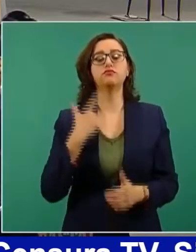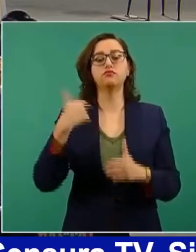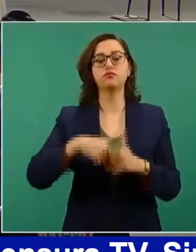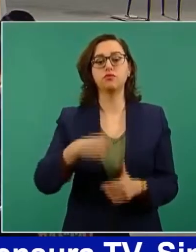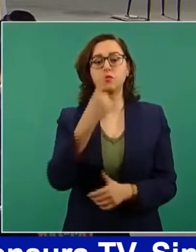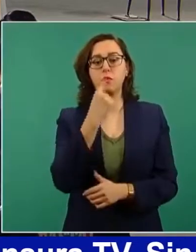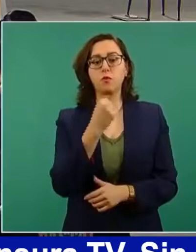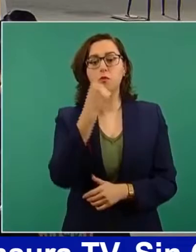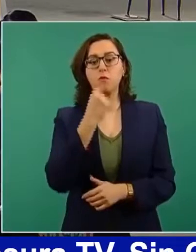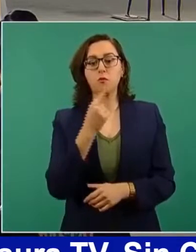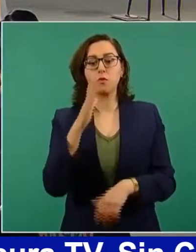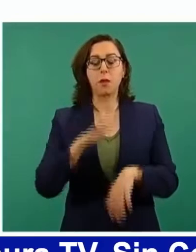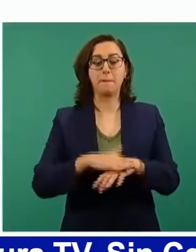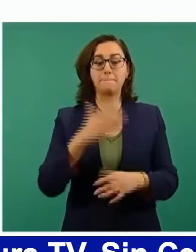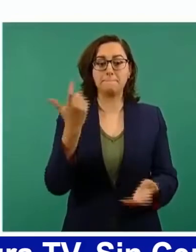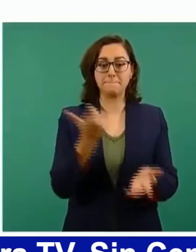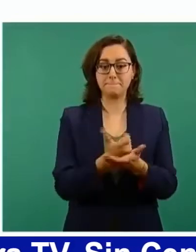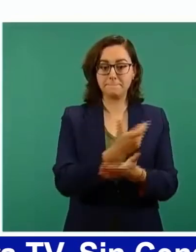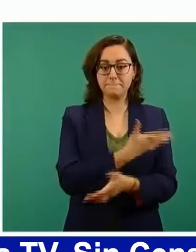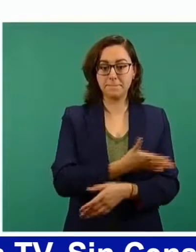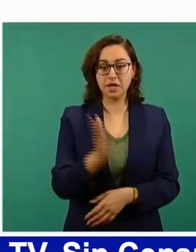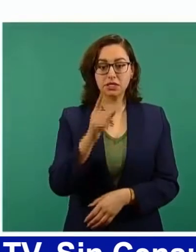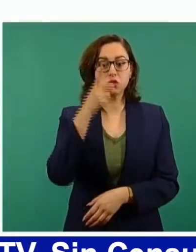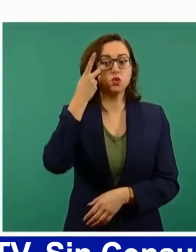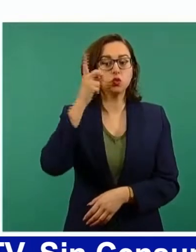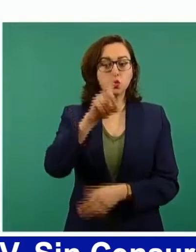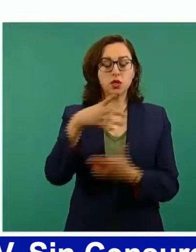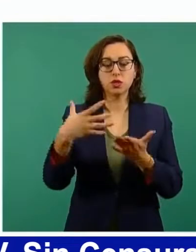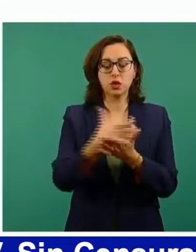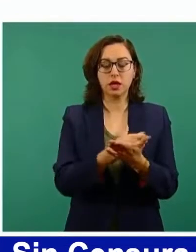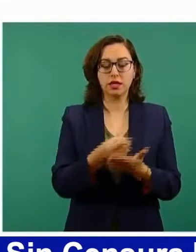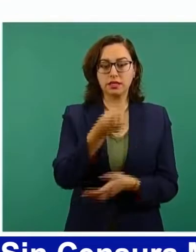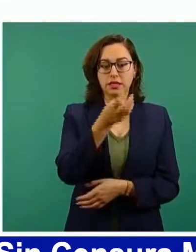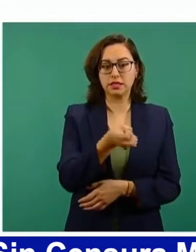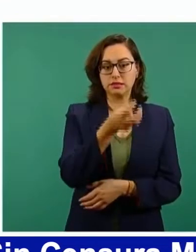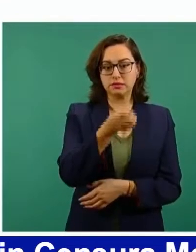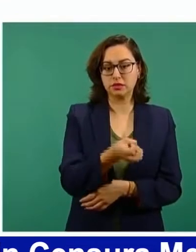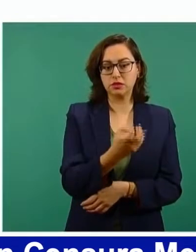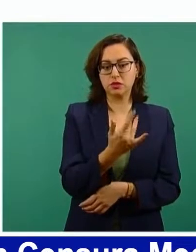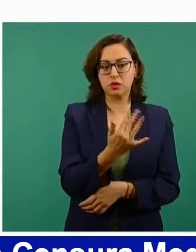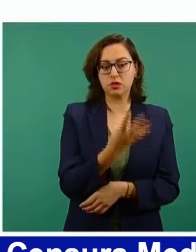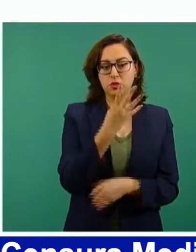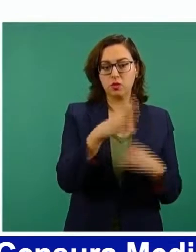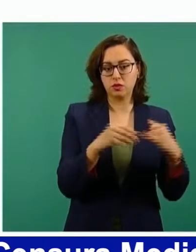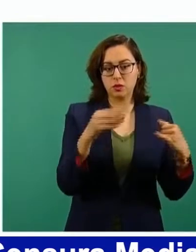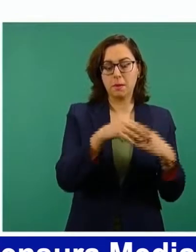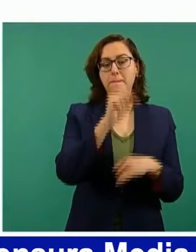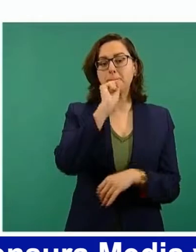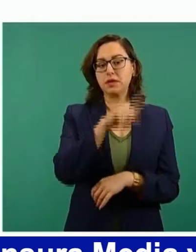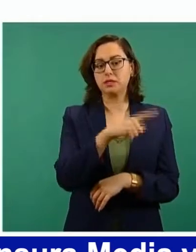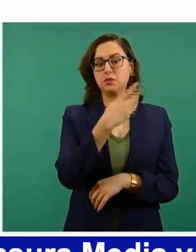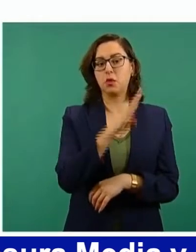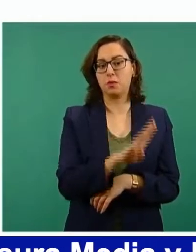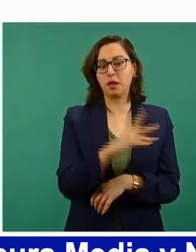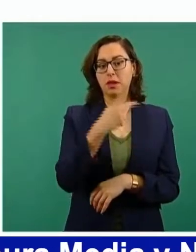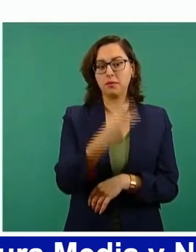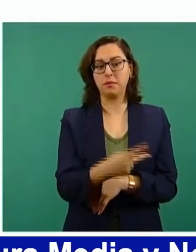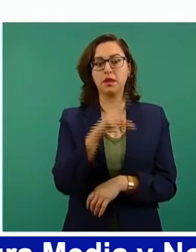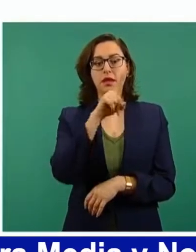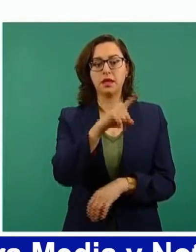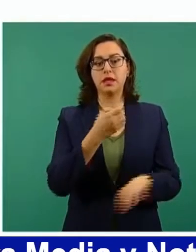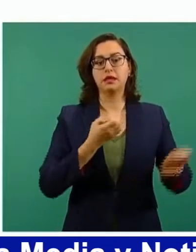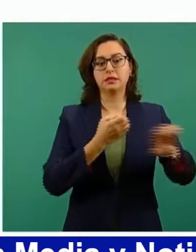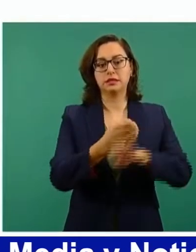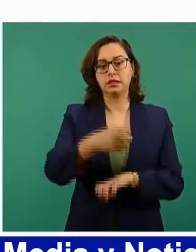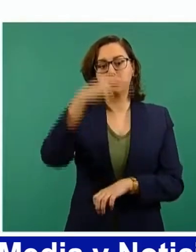el indicador de ganancia más alto, con 3 pesos con 54 centavos, también lo tuvo la marca BP en Atizapán de Zaragoza, Estado